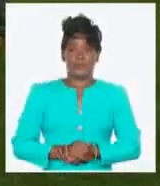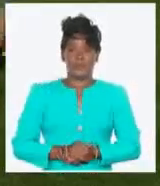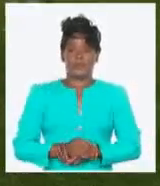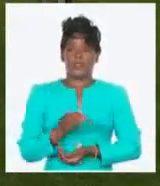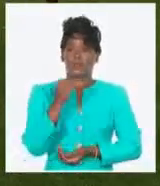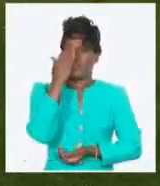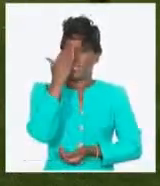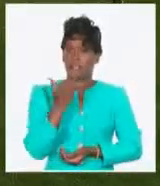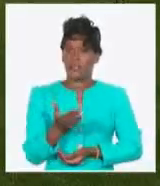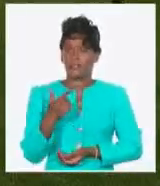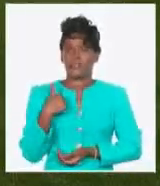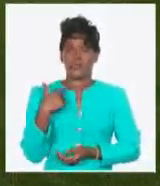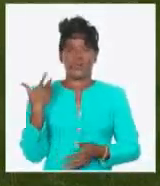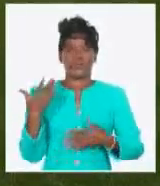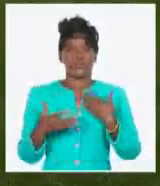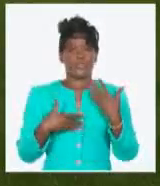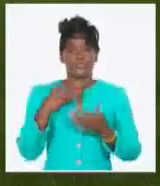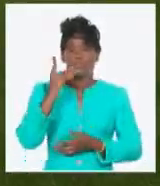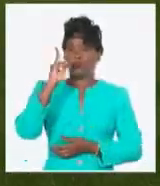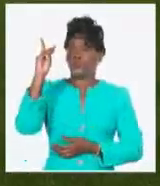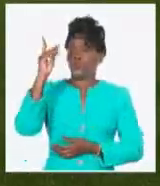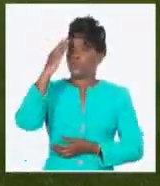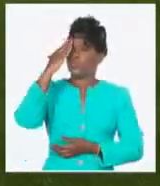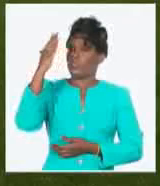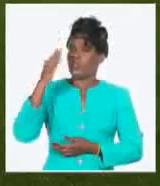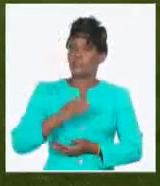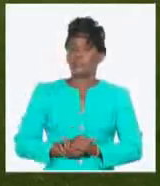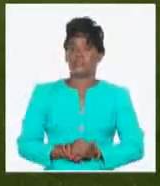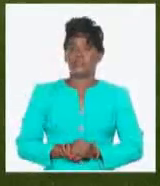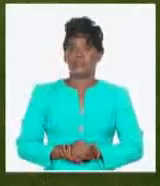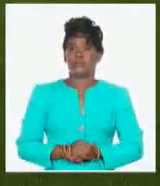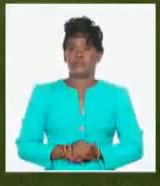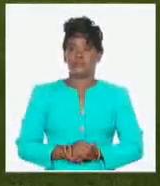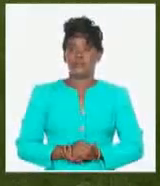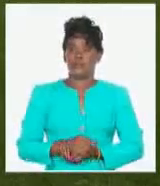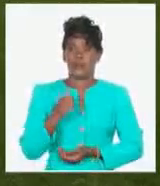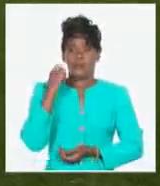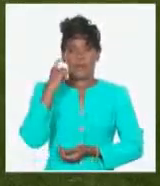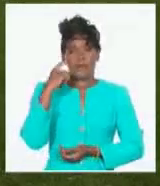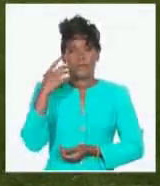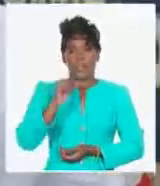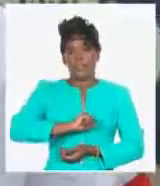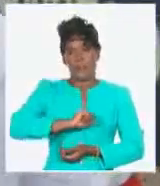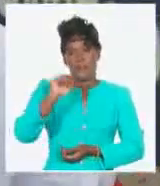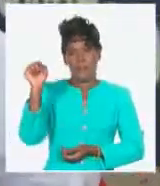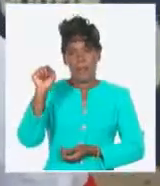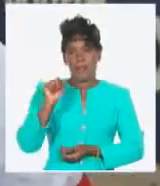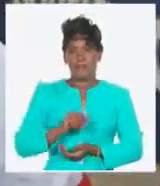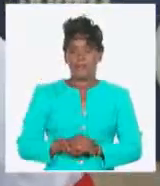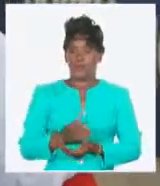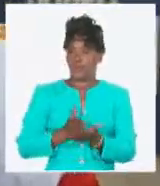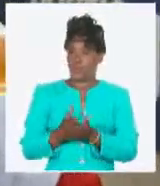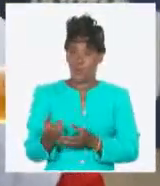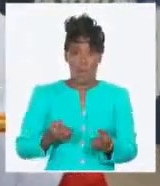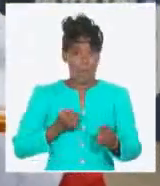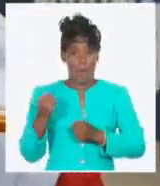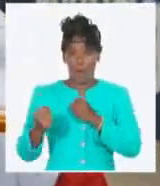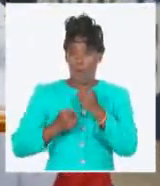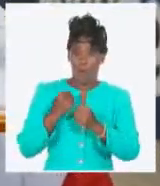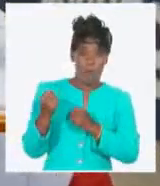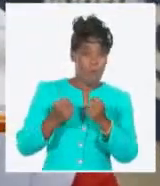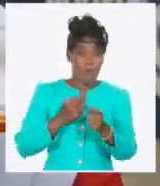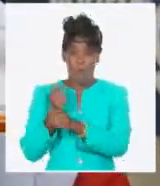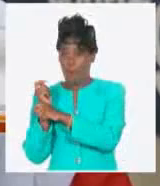Dios las cosas están saliendo bien, salió la victoria, que es lo más importante del equipo y nada, hay que seguir fajado porque este es el principio